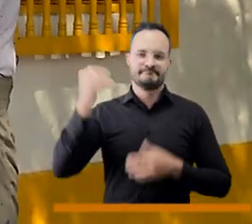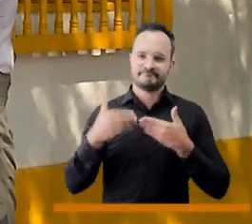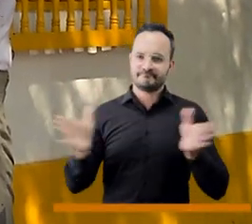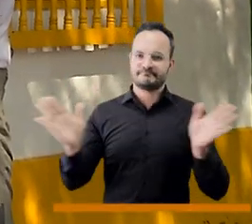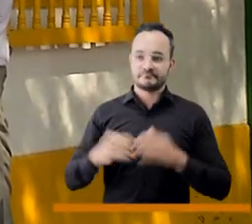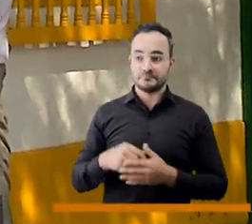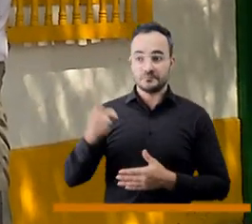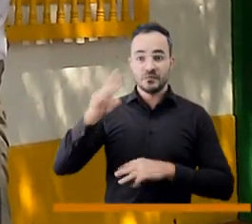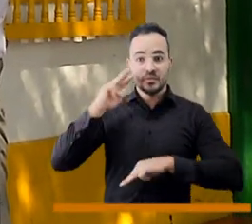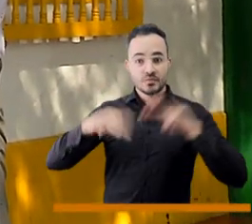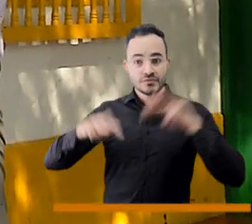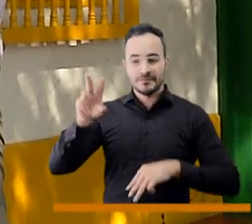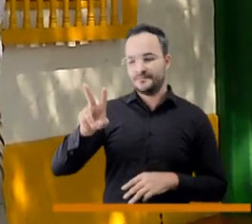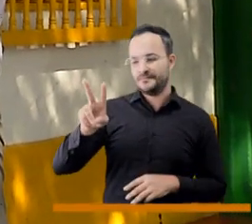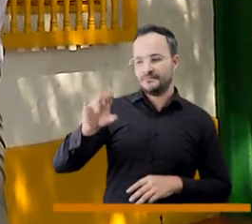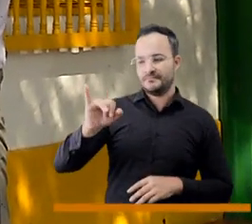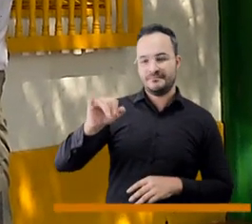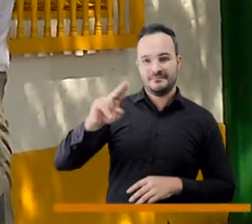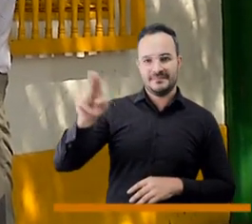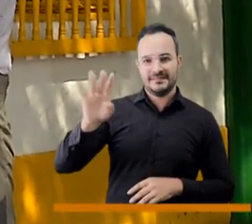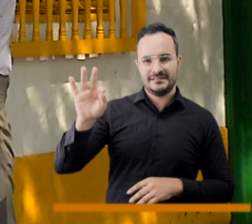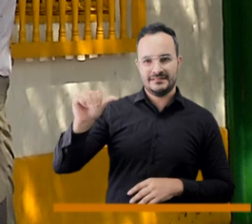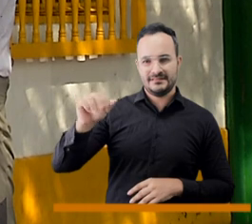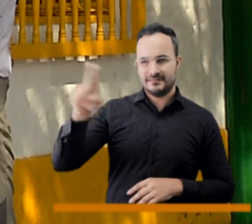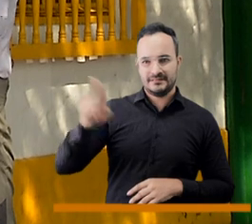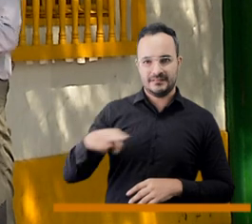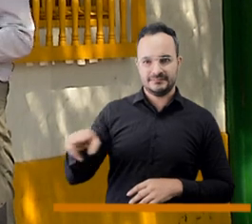Vistas, el Museo Vistas, donde nosotros trabajamos,